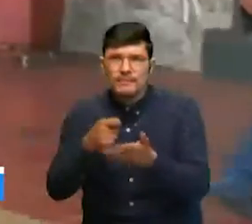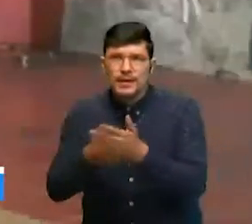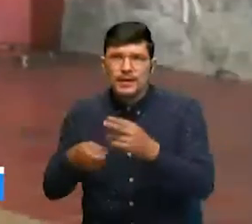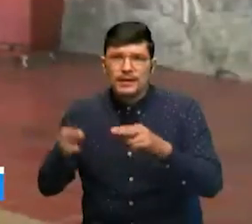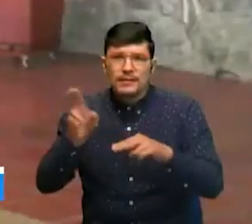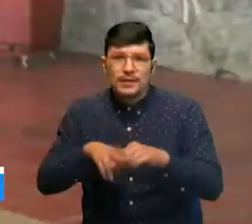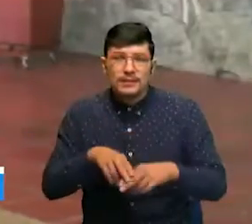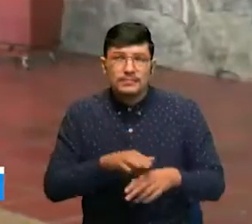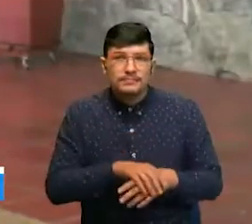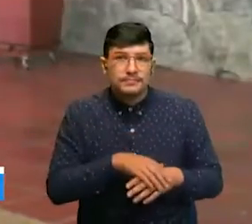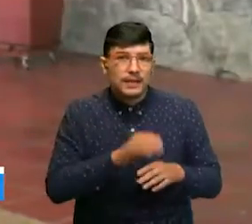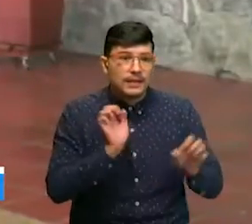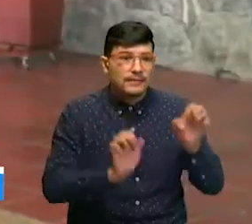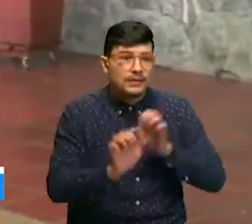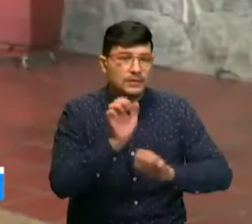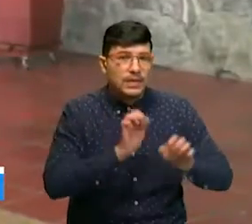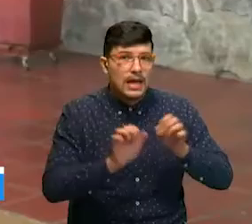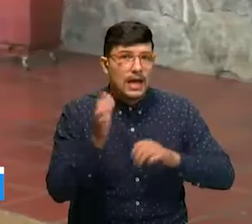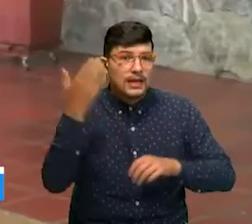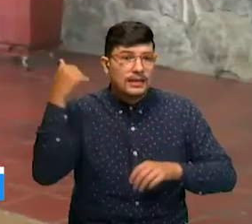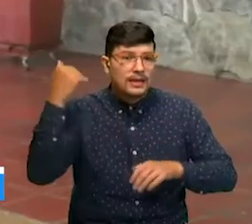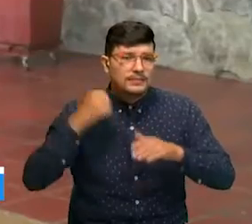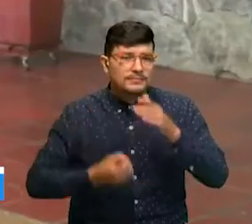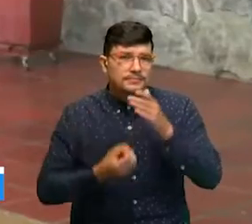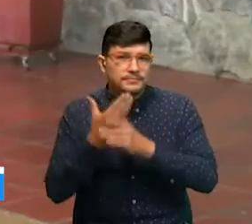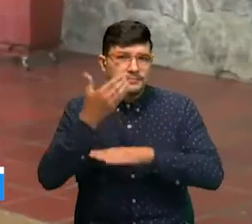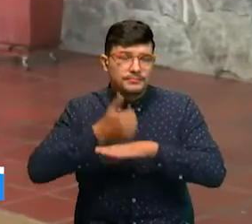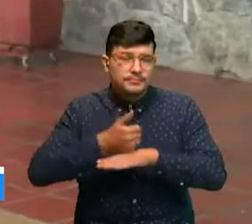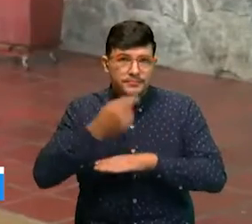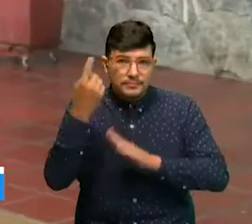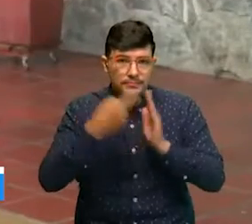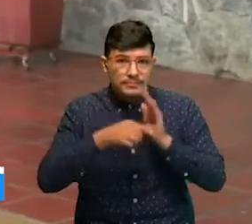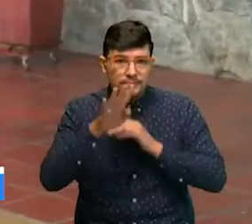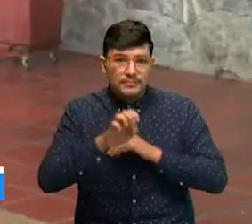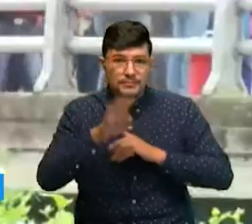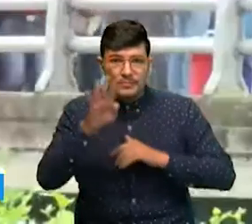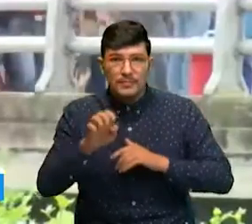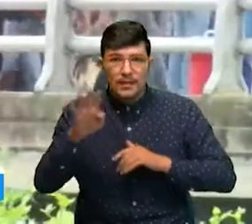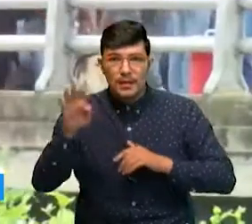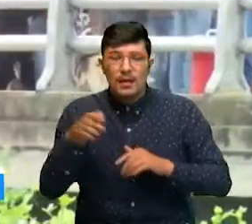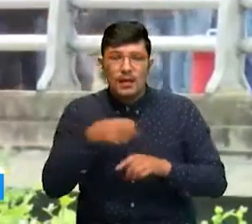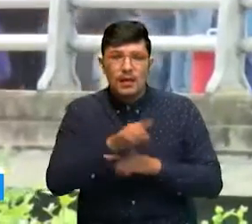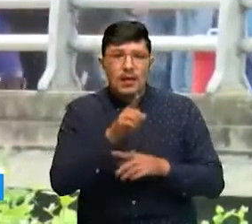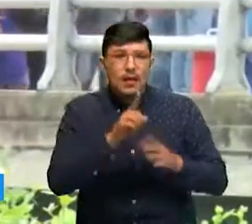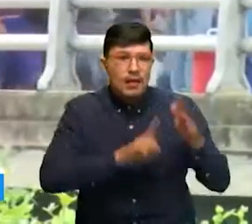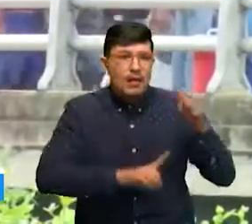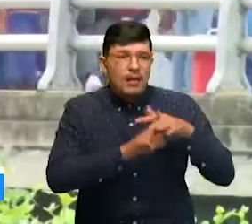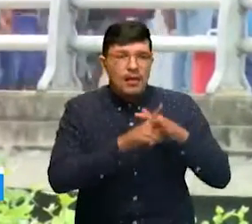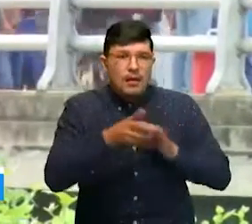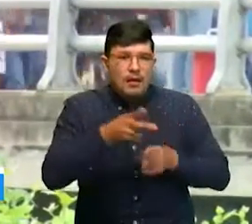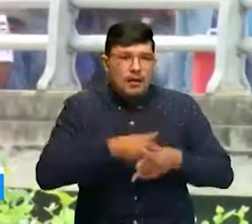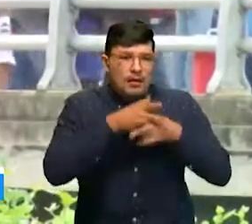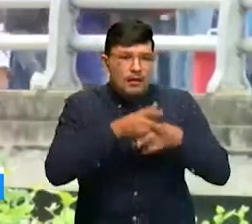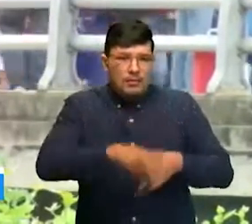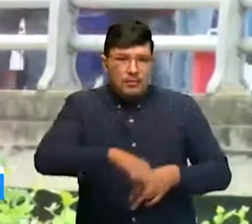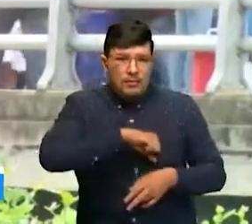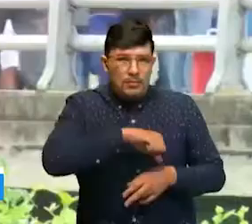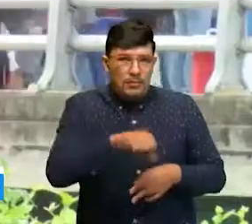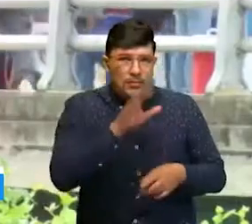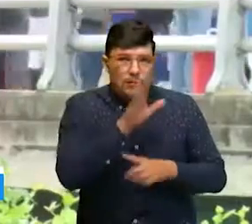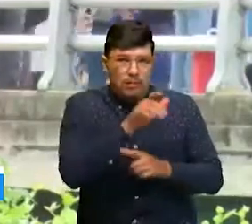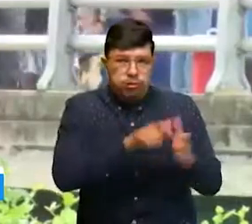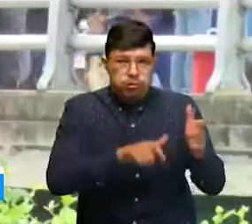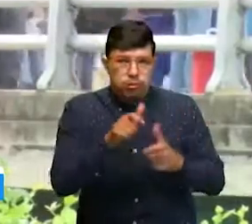emisor ya tiene 20 años es una entidad creada desde 1999 con unas funciones específicas en el cuidado de los derechos de los